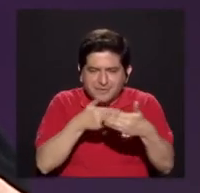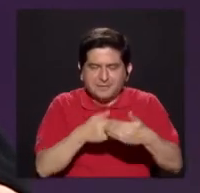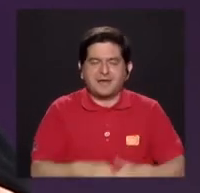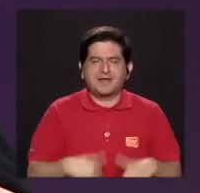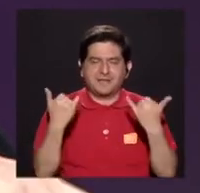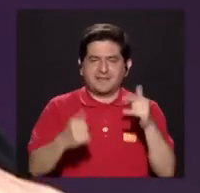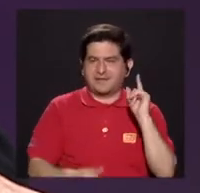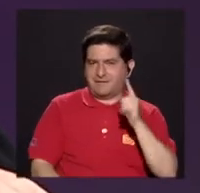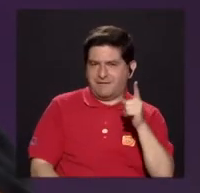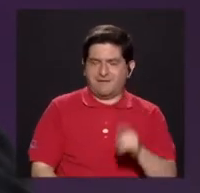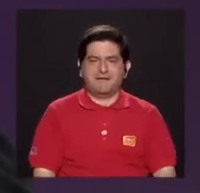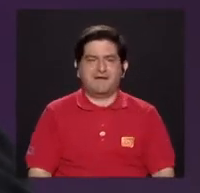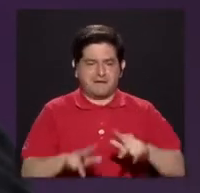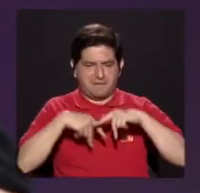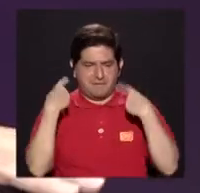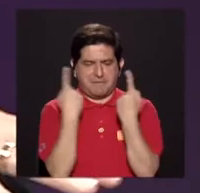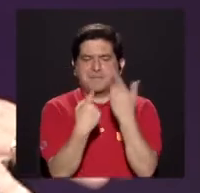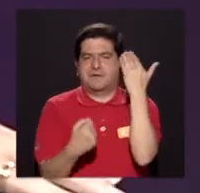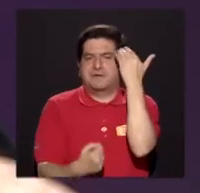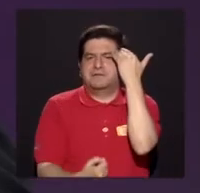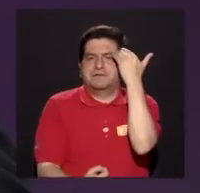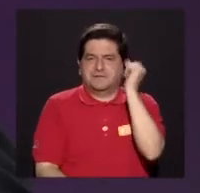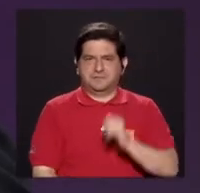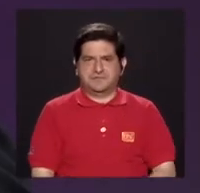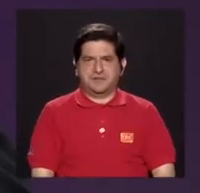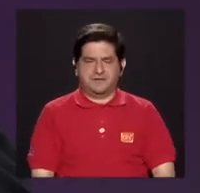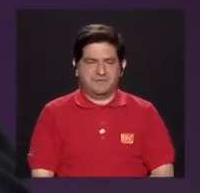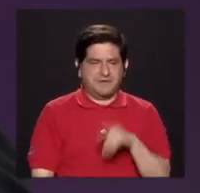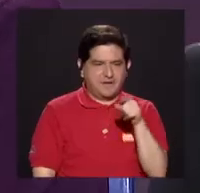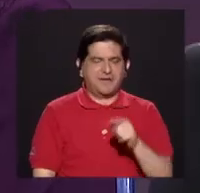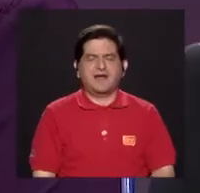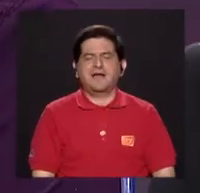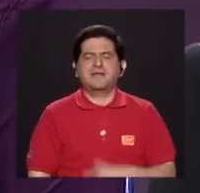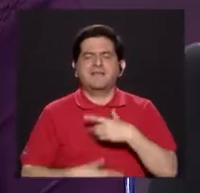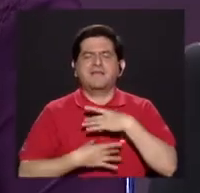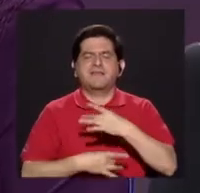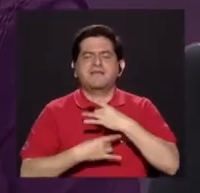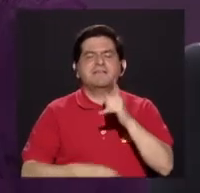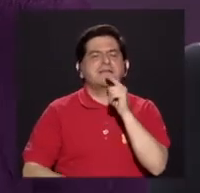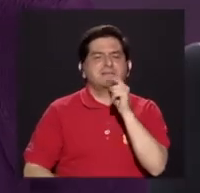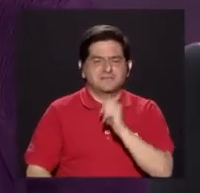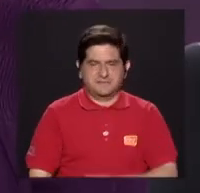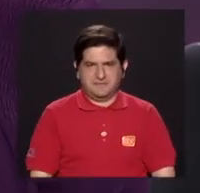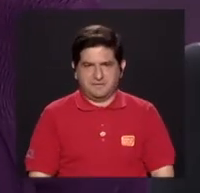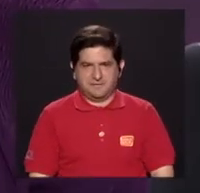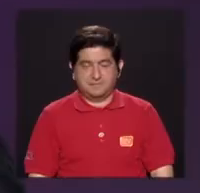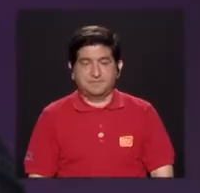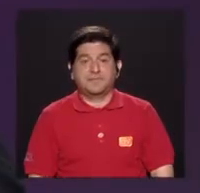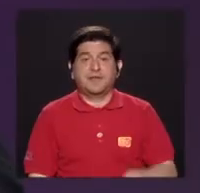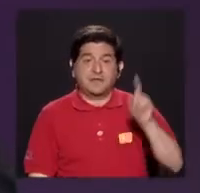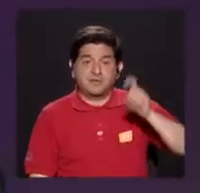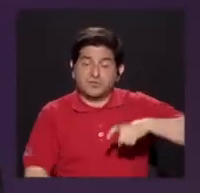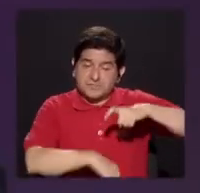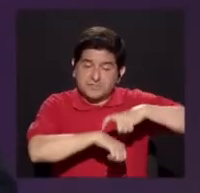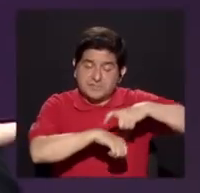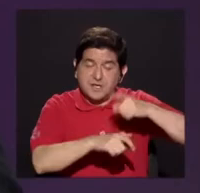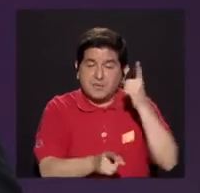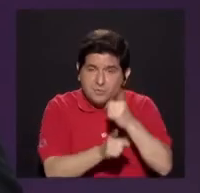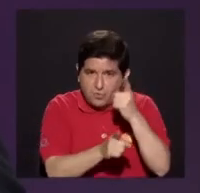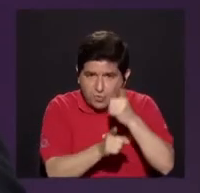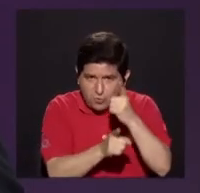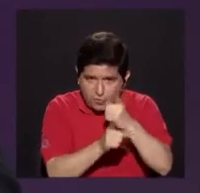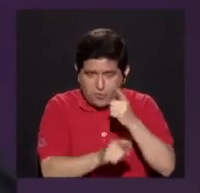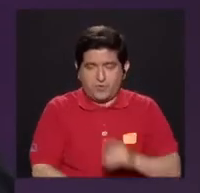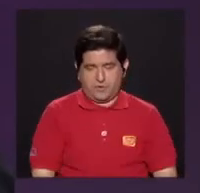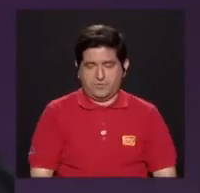Los partidos saben quiénes van, digamos, quiénes tienen esa aspiración o no. No, perdón. Entonces hay que llegar a tiempo. Lo primero, Marta, hay